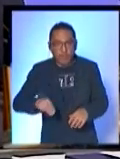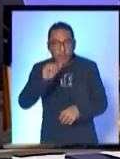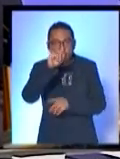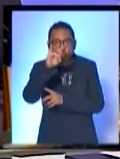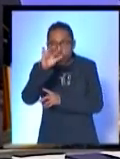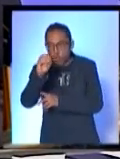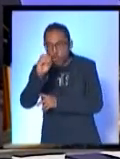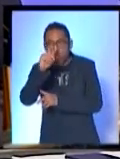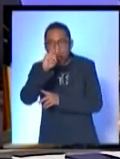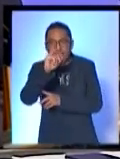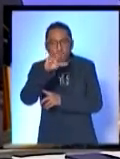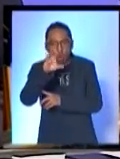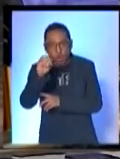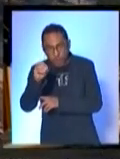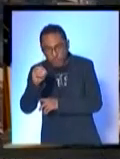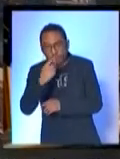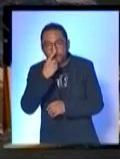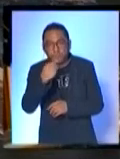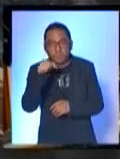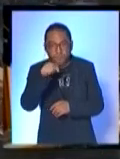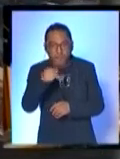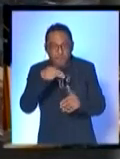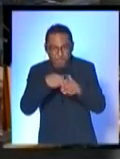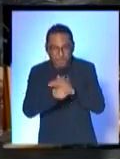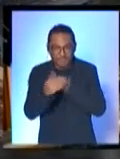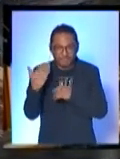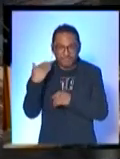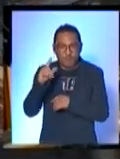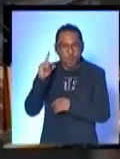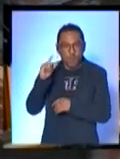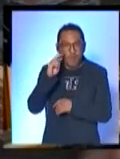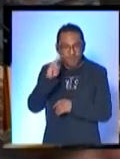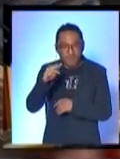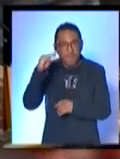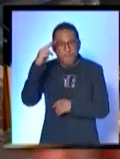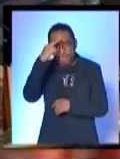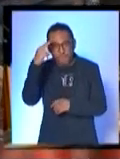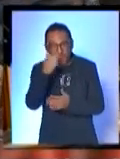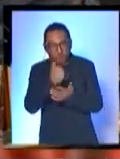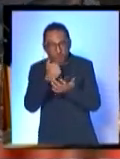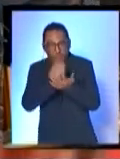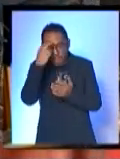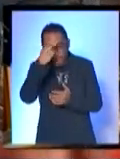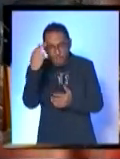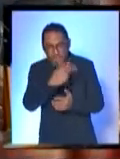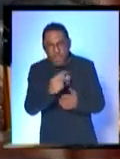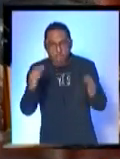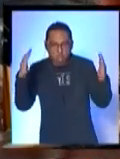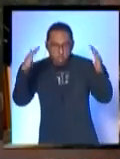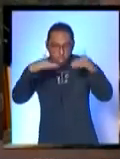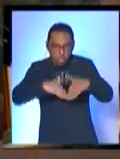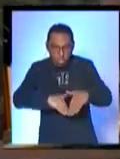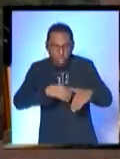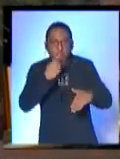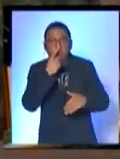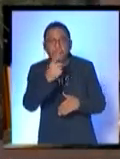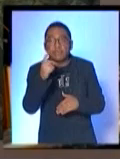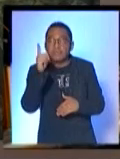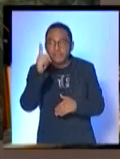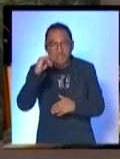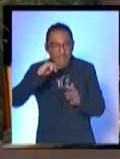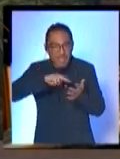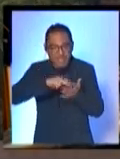Tinoco Zamudio. El colapso del metro que se dio el pasado lunes en la Ciudad de México, el ingeniero civil Antonio Tinoco destacó que el proyecto debió